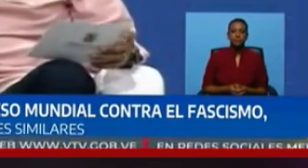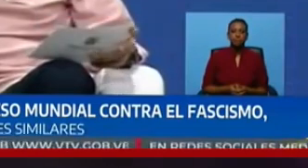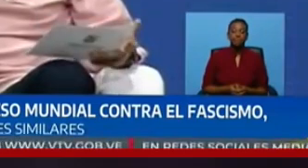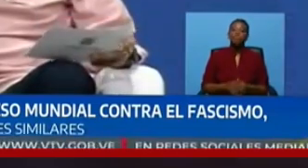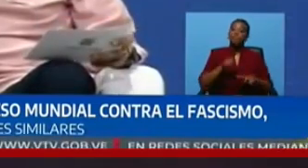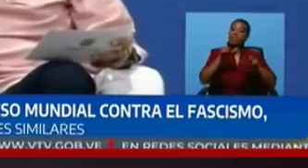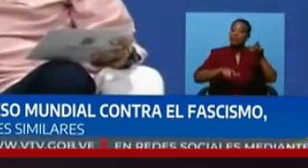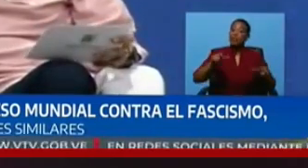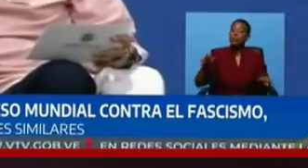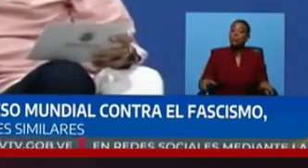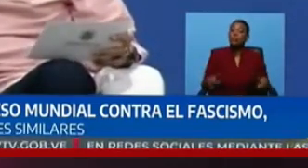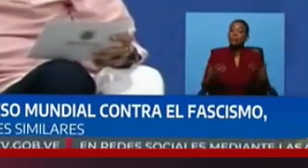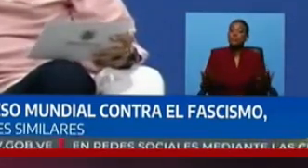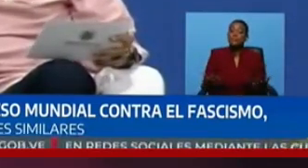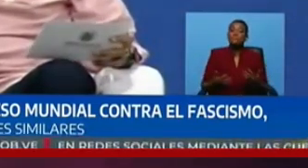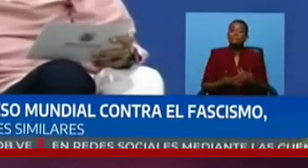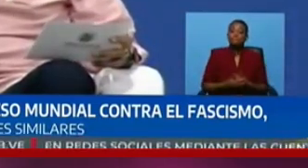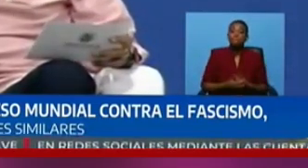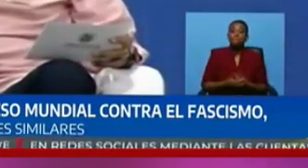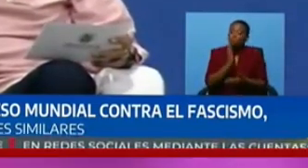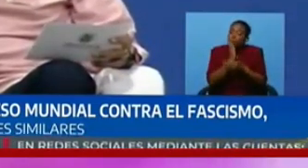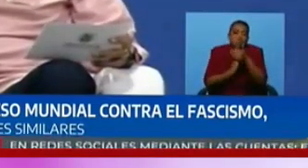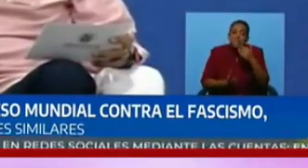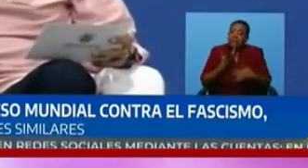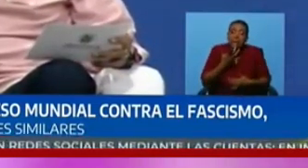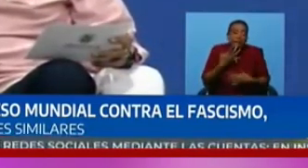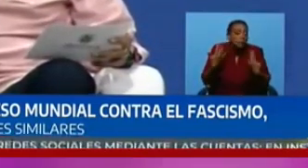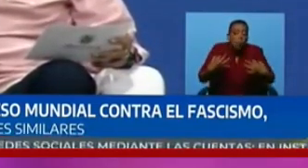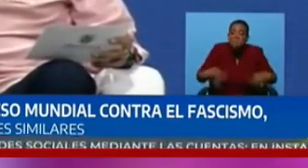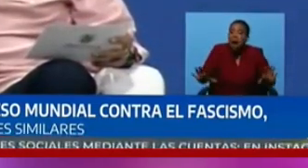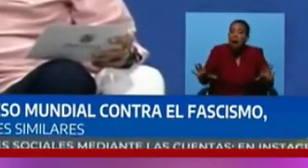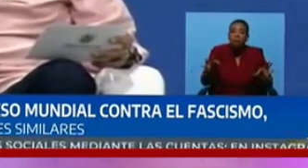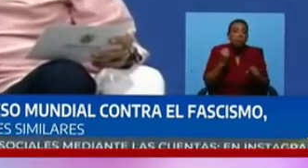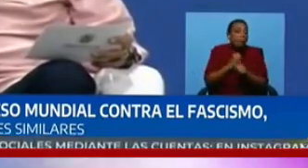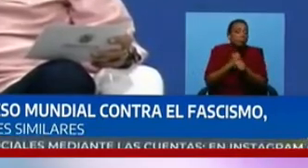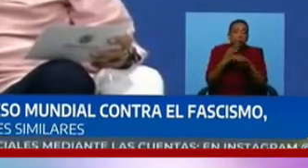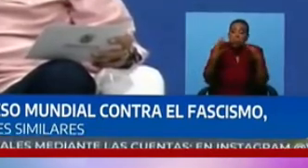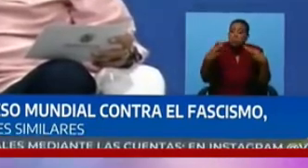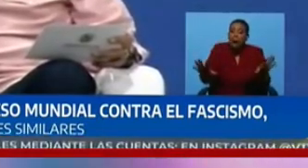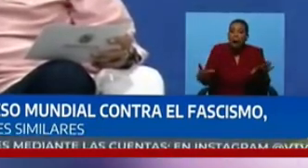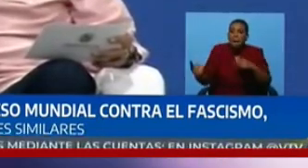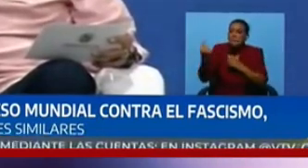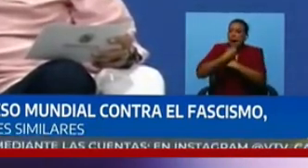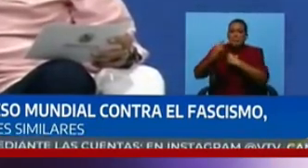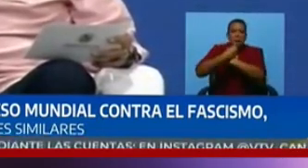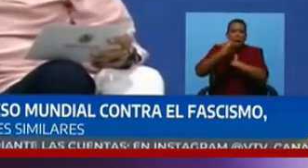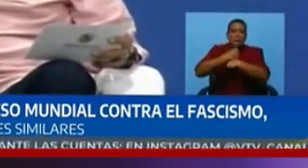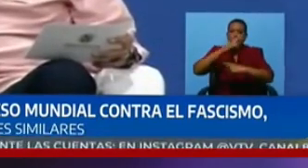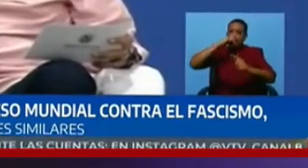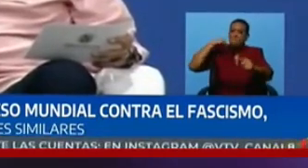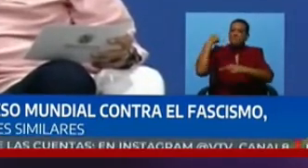anticoloniales, antiimperialistas, antifascistas. Ustedes, en resumen, latinoamericanos, están haciendo algo importante. Precisamente yo